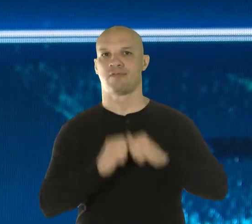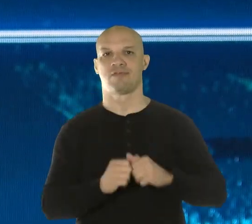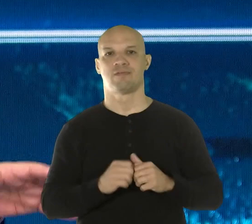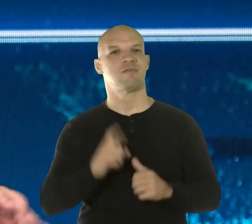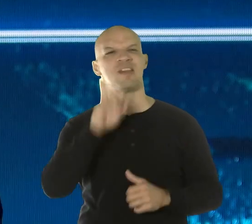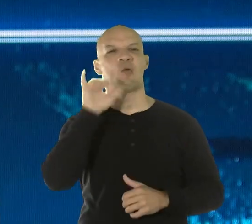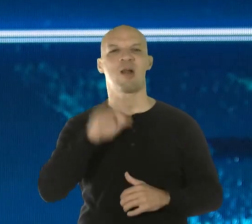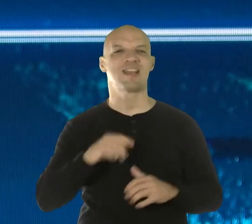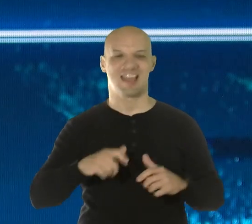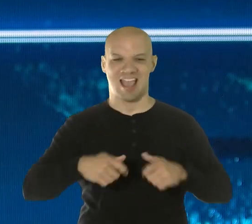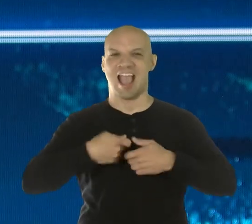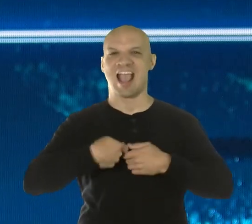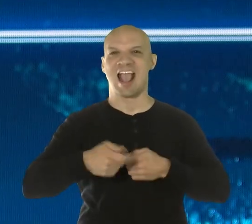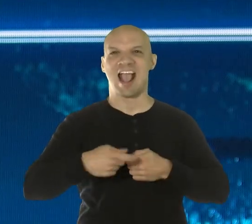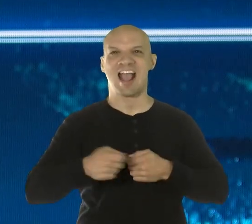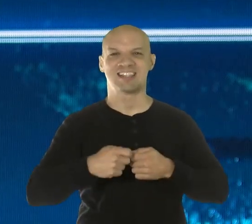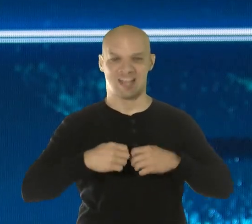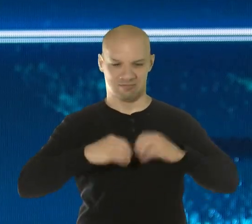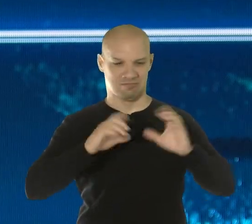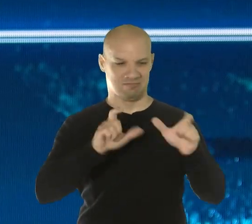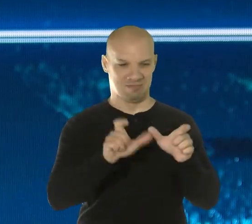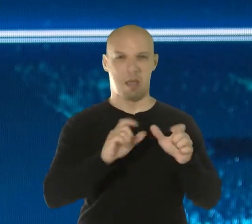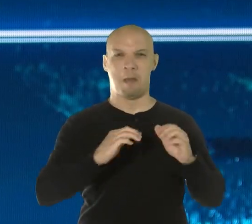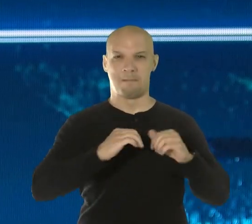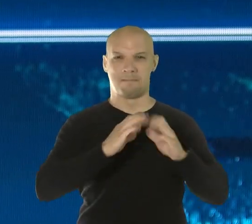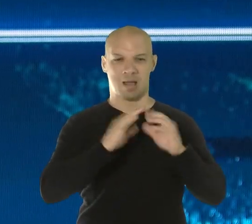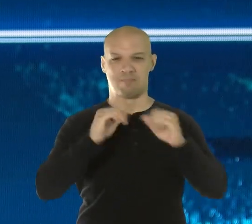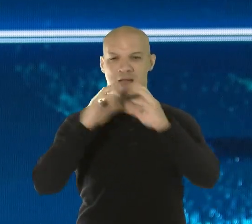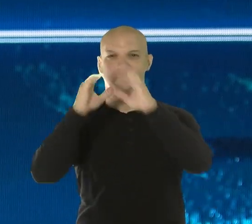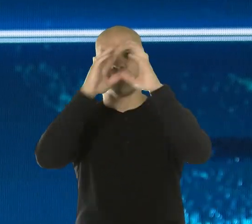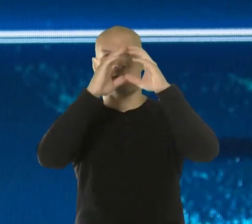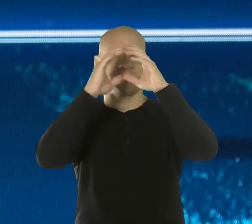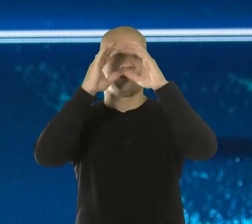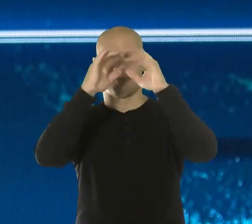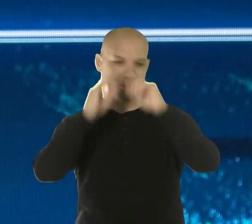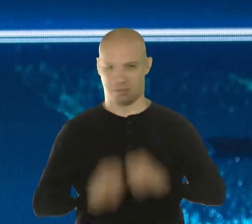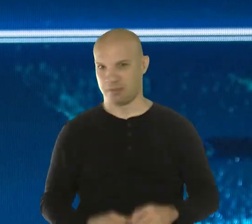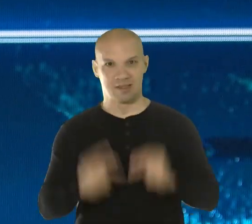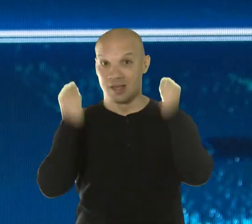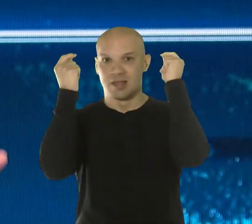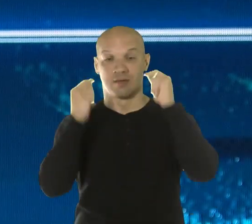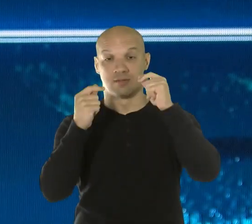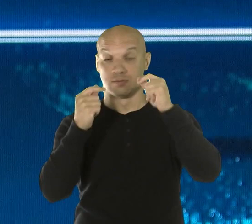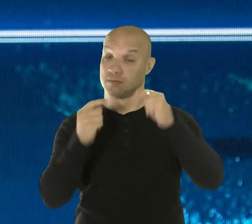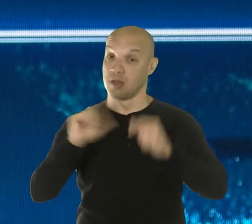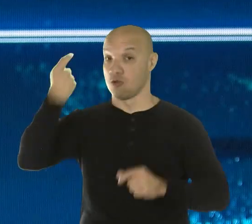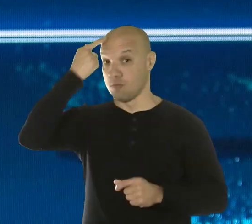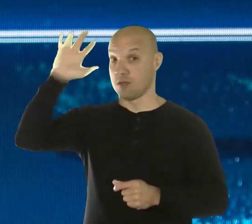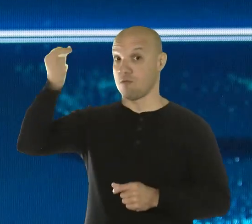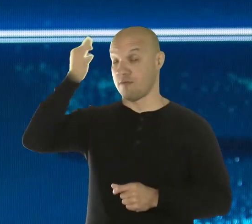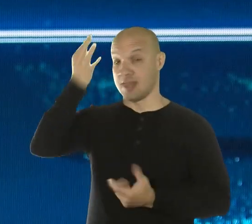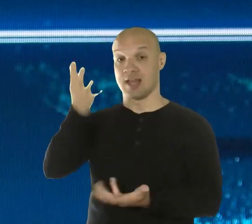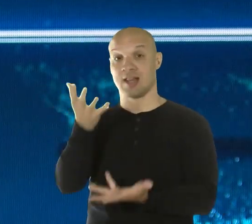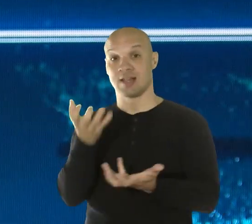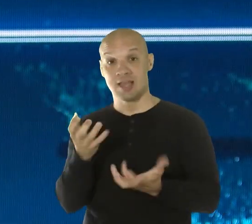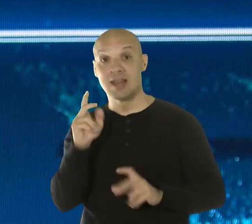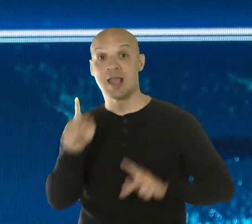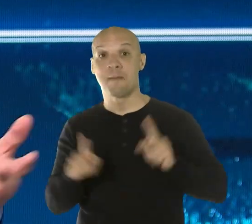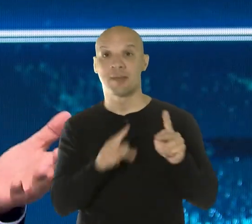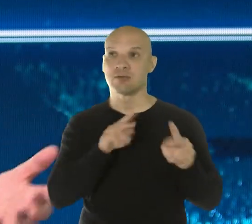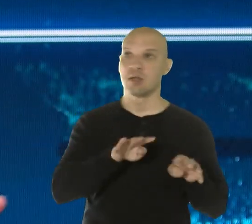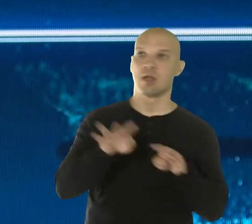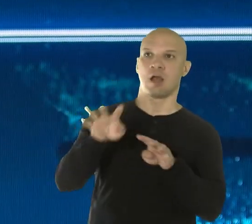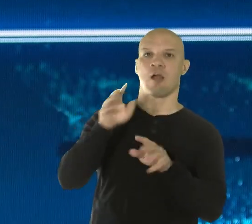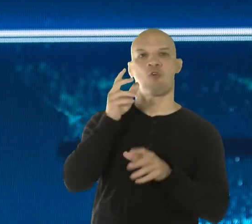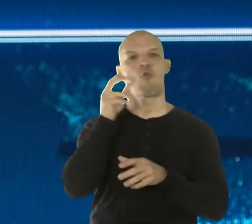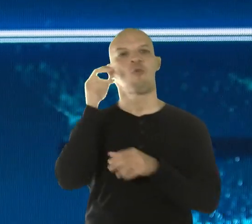naipes o barajas, ¿no? ¿Qué es lo que tenemos entonces? Tenemos la situación de que el gobierno federal quiere inyectar esa seguridad en todo